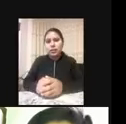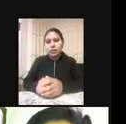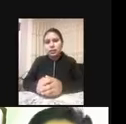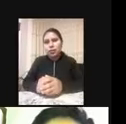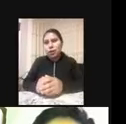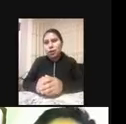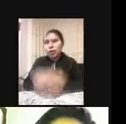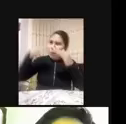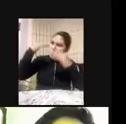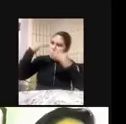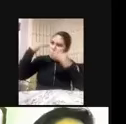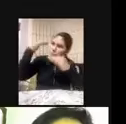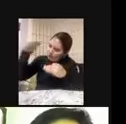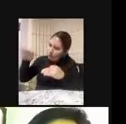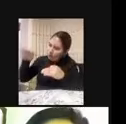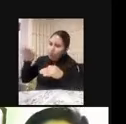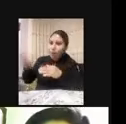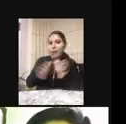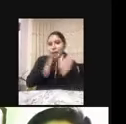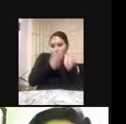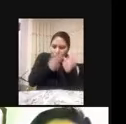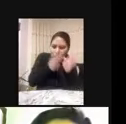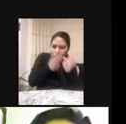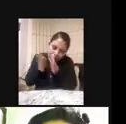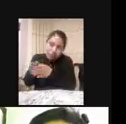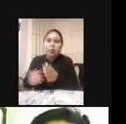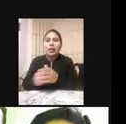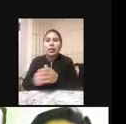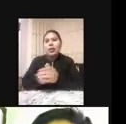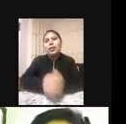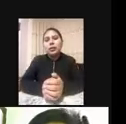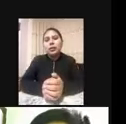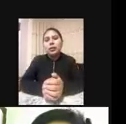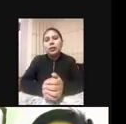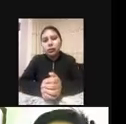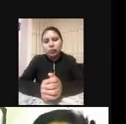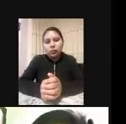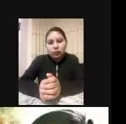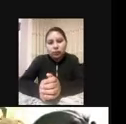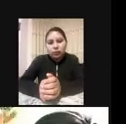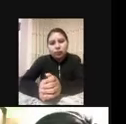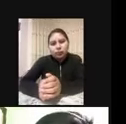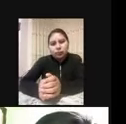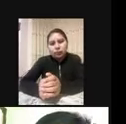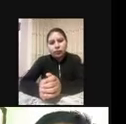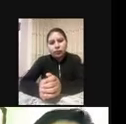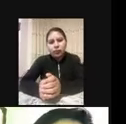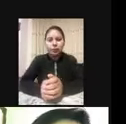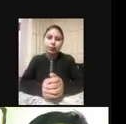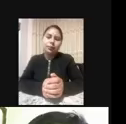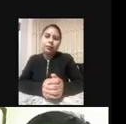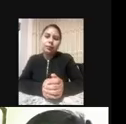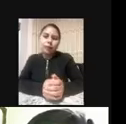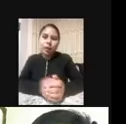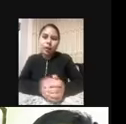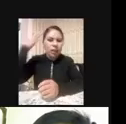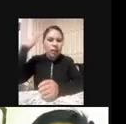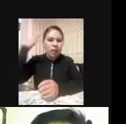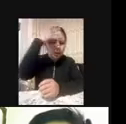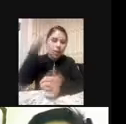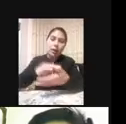esto? Para poder organizar el lenguaje del niño. Pero obviamente no lo organizamos de una manera física, porque dentro de su cerebrito se está guardando esta